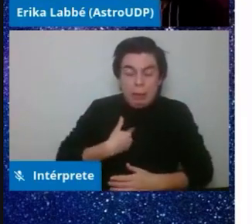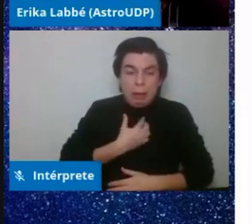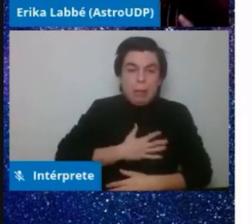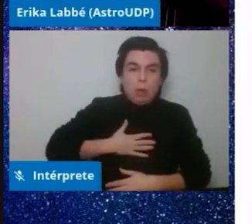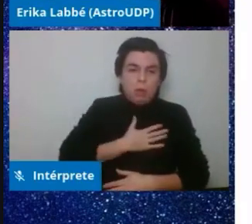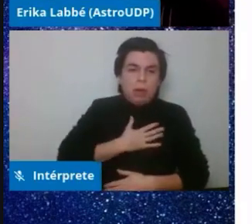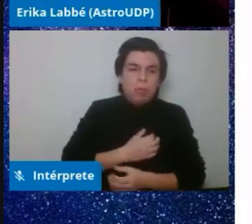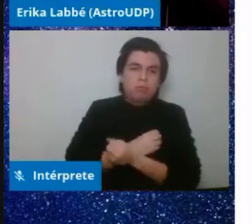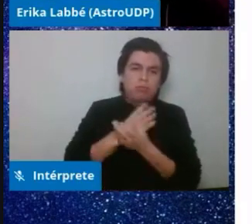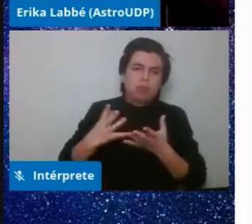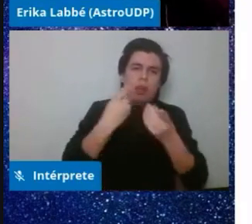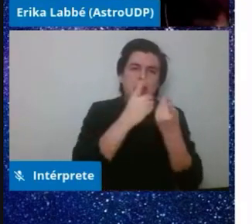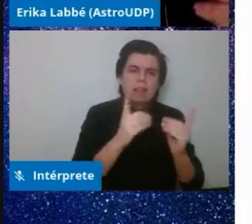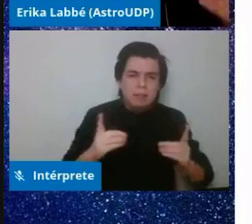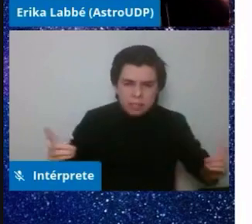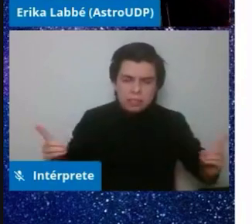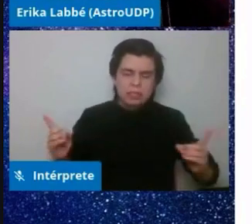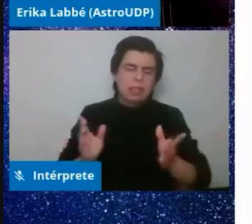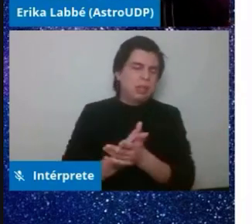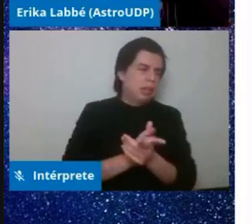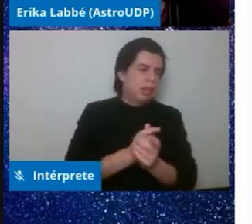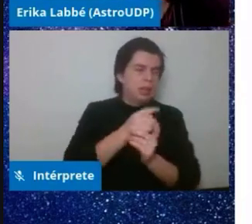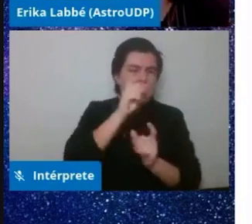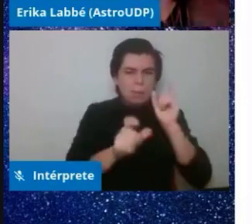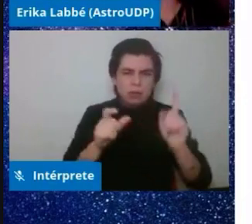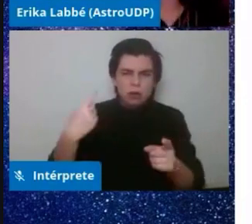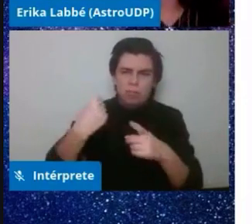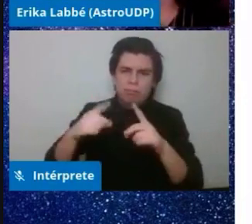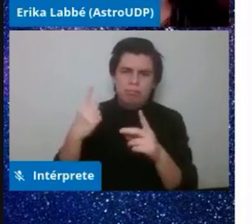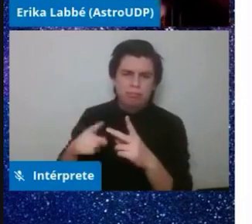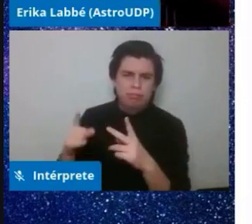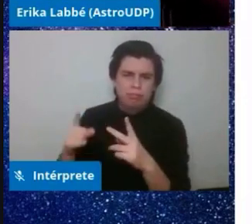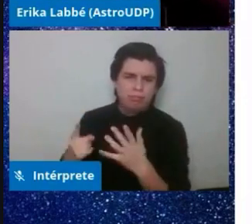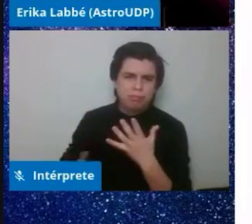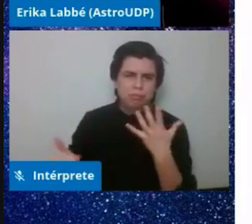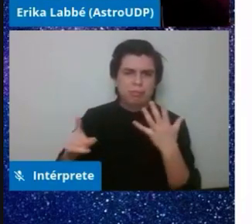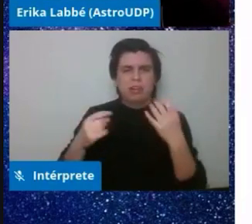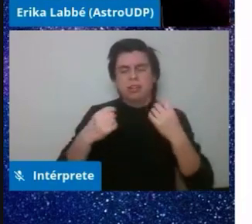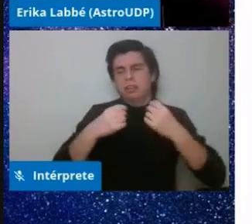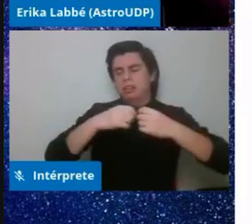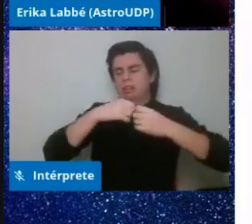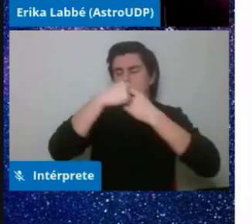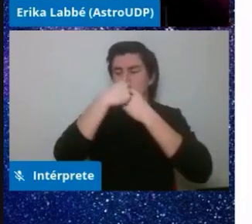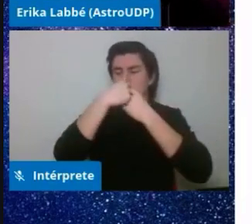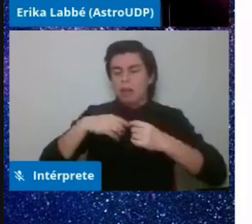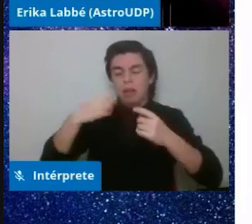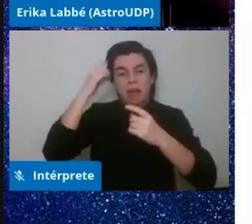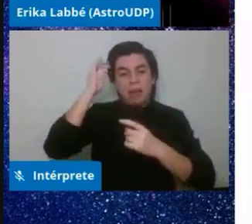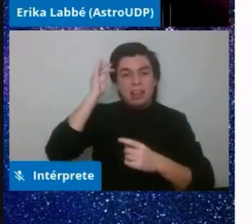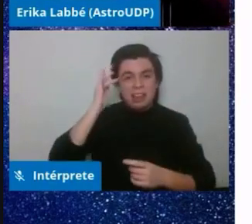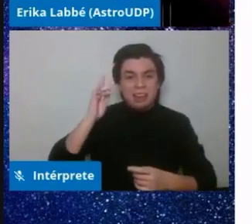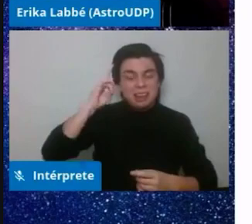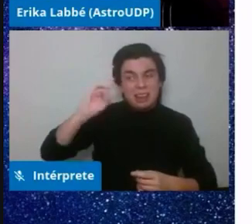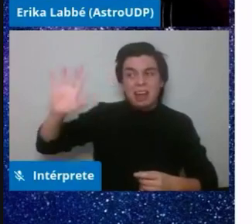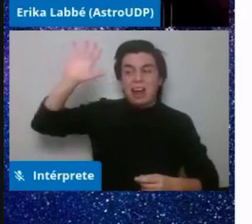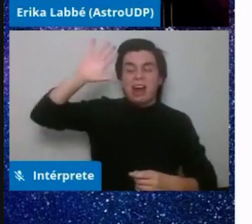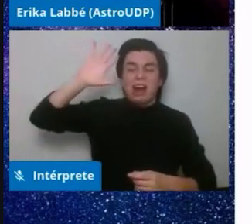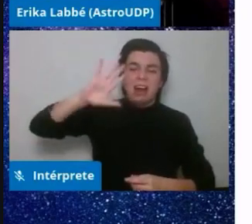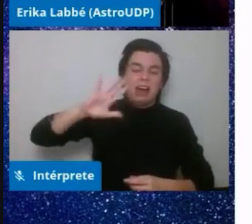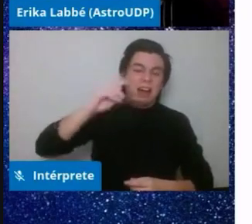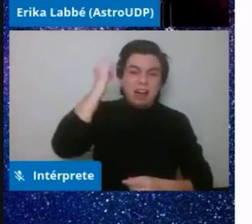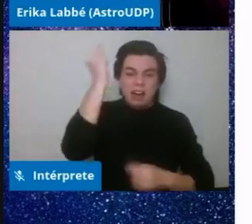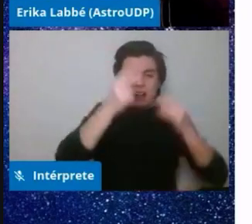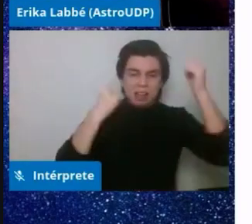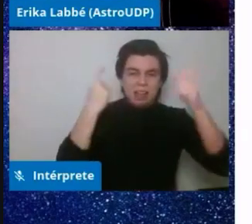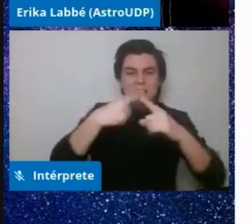las personas muy diferentes, me gustan las ideas diferentes a la mía. Entonces pienso que en realidad es muy lindo pensar en un